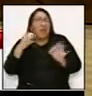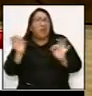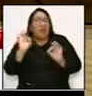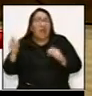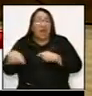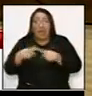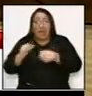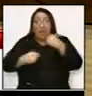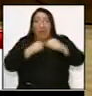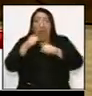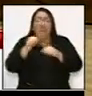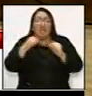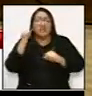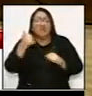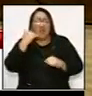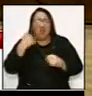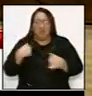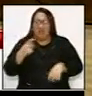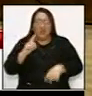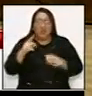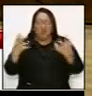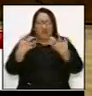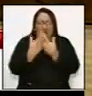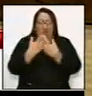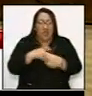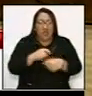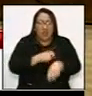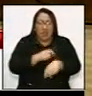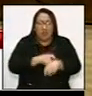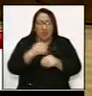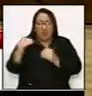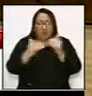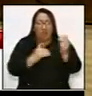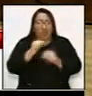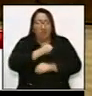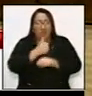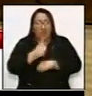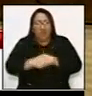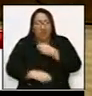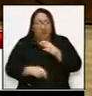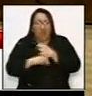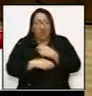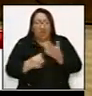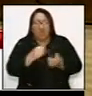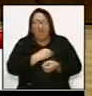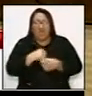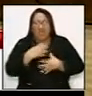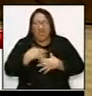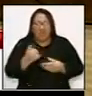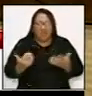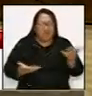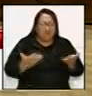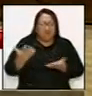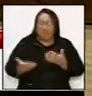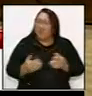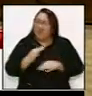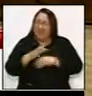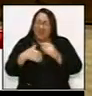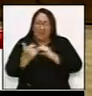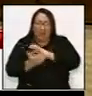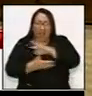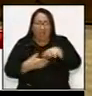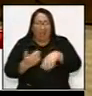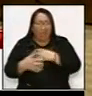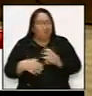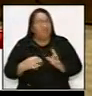temas que no coinciden en los tiempos, los segundos, las declaraciones de las autoridades de este país, la ministra de Salud, todo está alterado